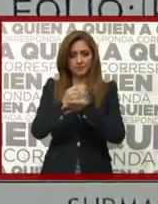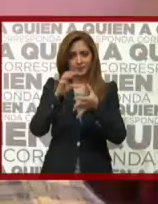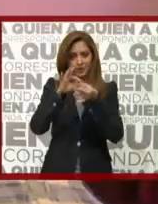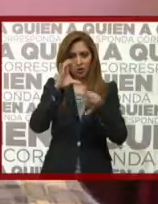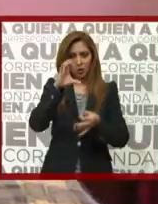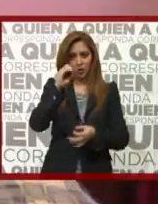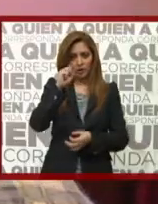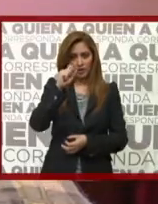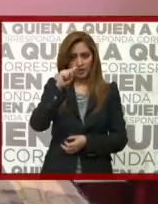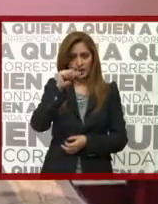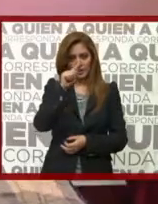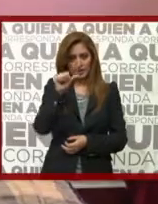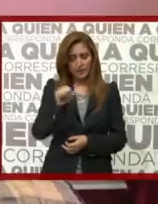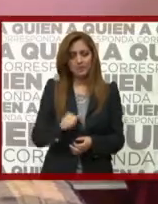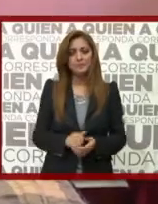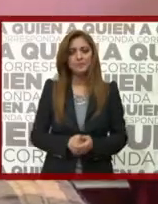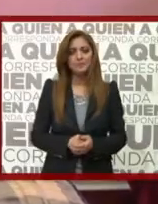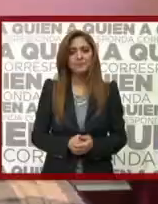Constanza Blanco.